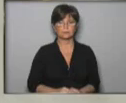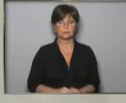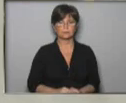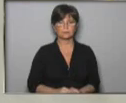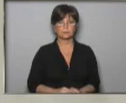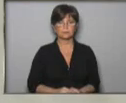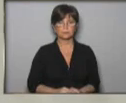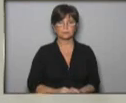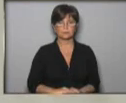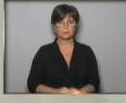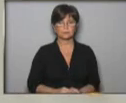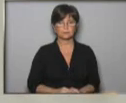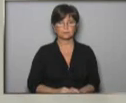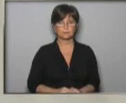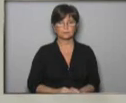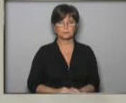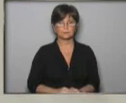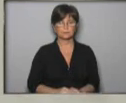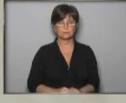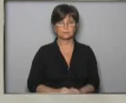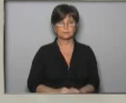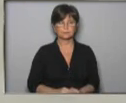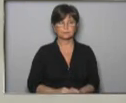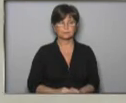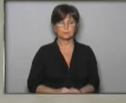lavoro. Grazie.